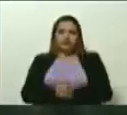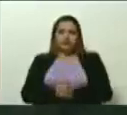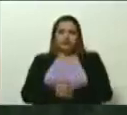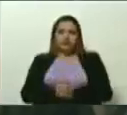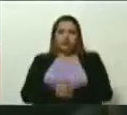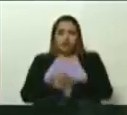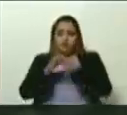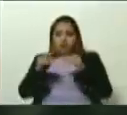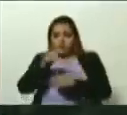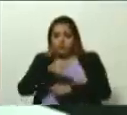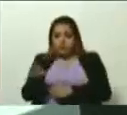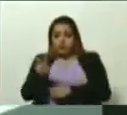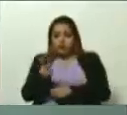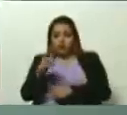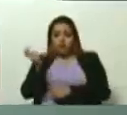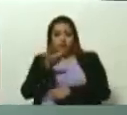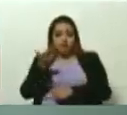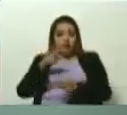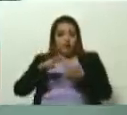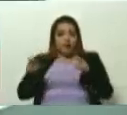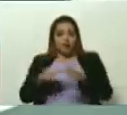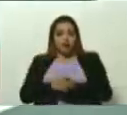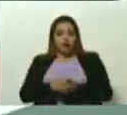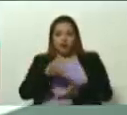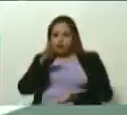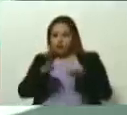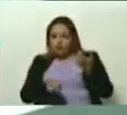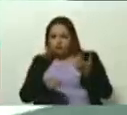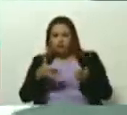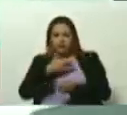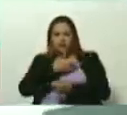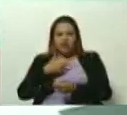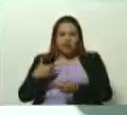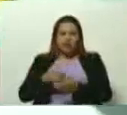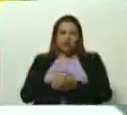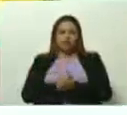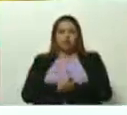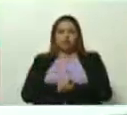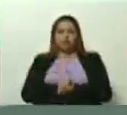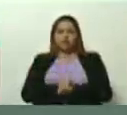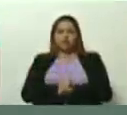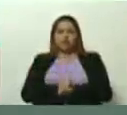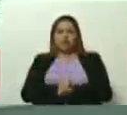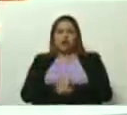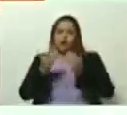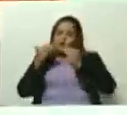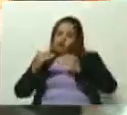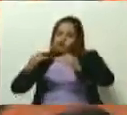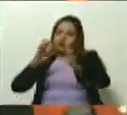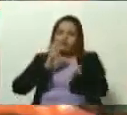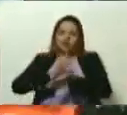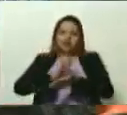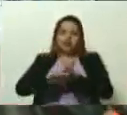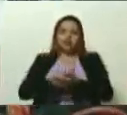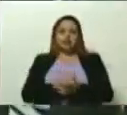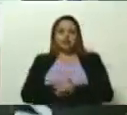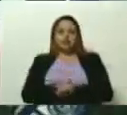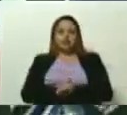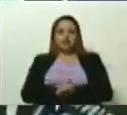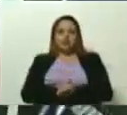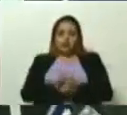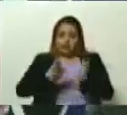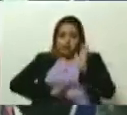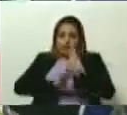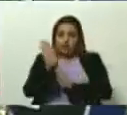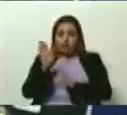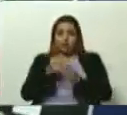los venezolanos en la búsqueda de la paz. Y al final lo que queremos es precisamente la armonía, la tranquilidad, el